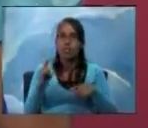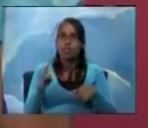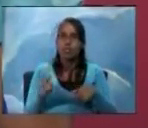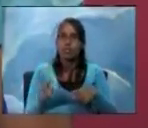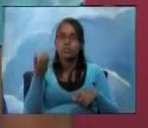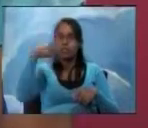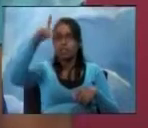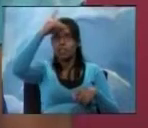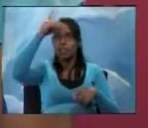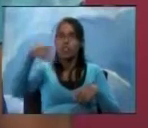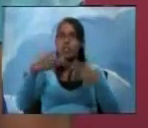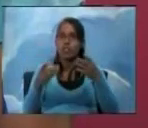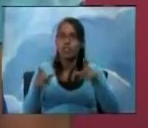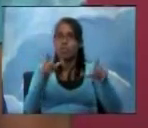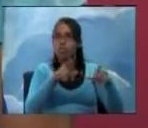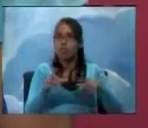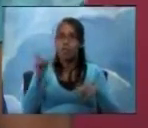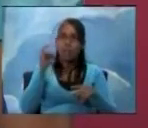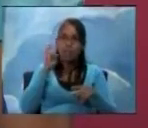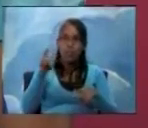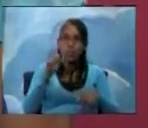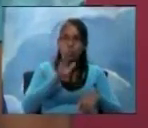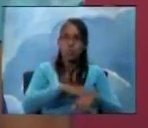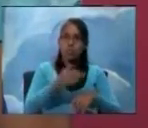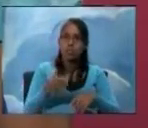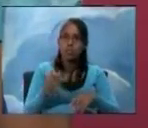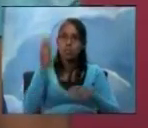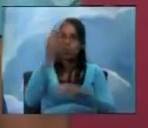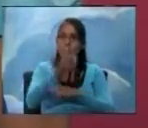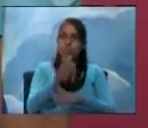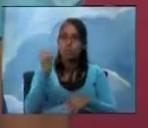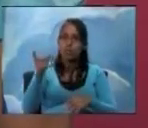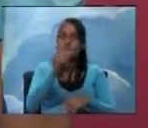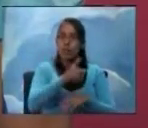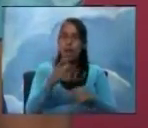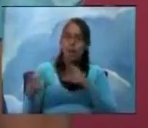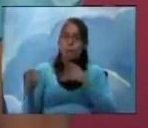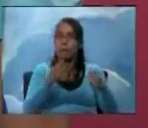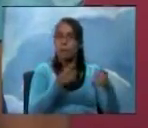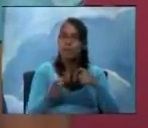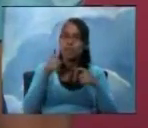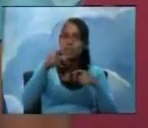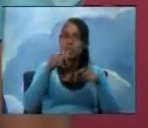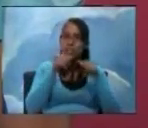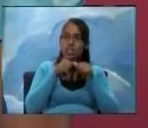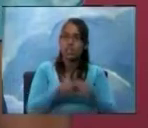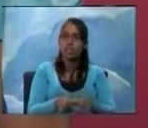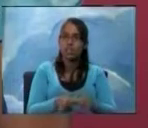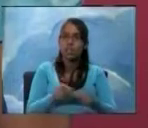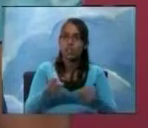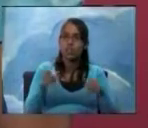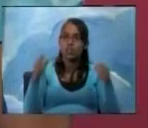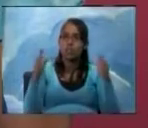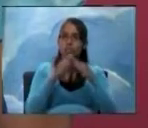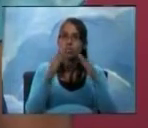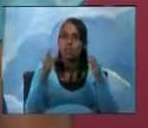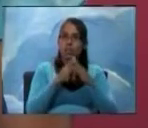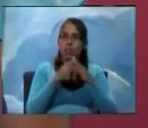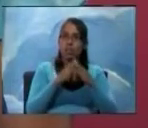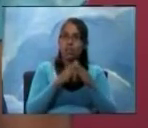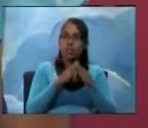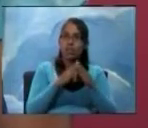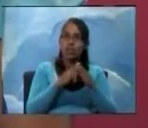dio lugar al diablo. Al diablo. ¿Por qué? Mandó a su gente a pelear y él se quedó en casa, su casa, ¿verdad?